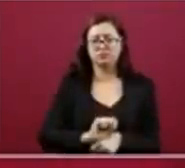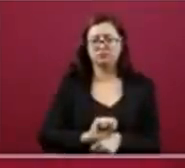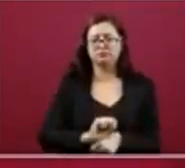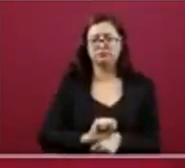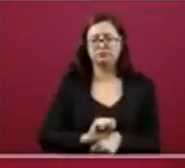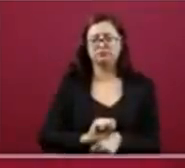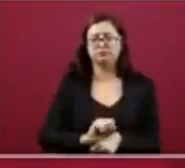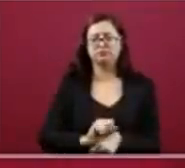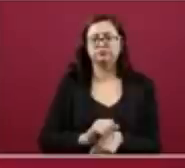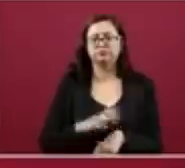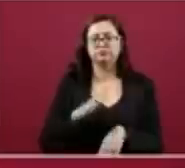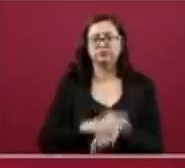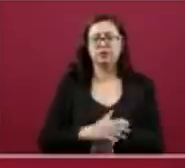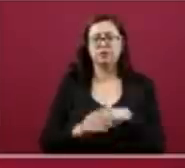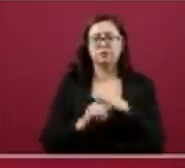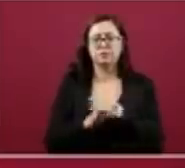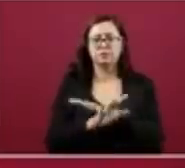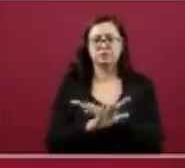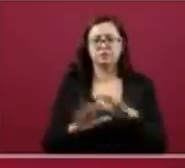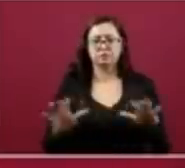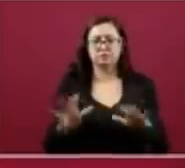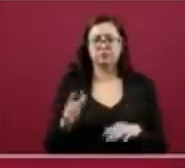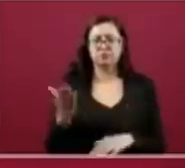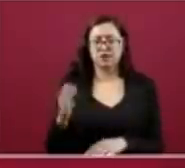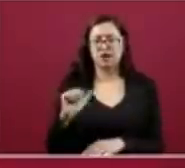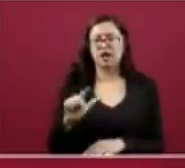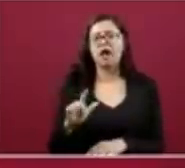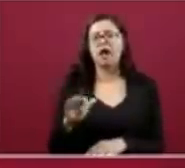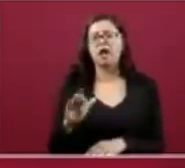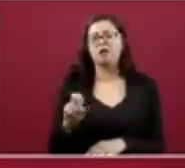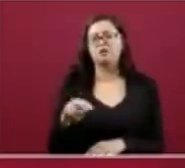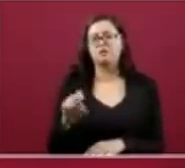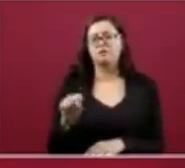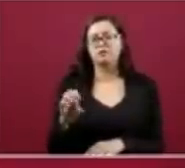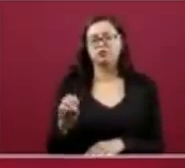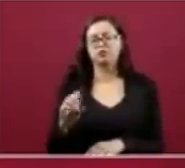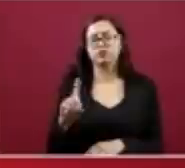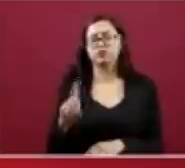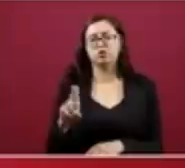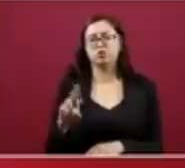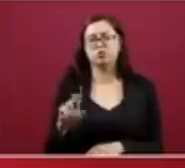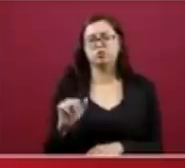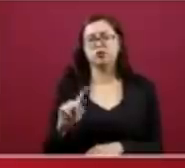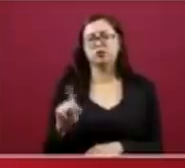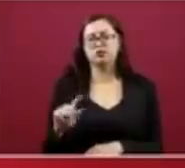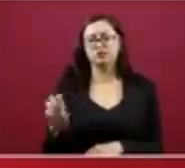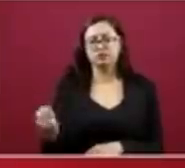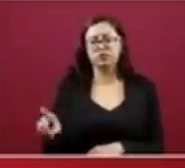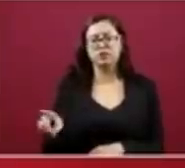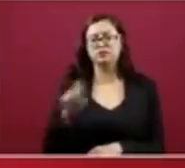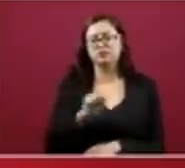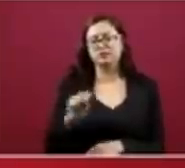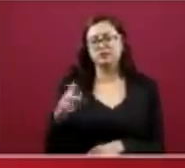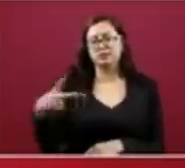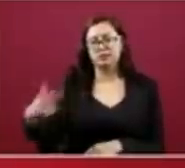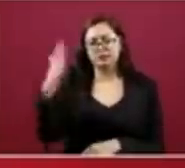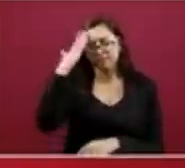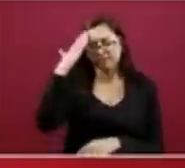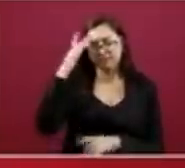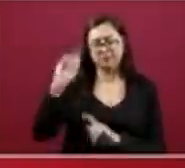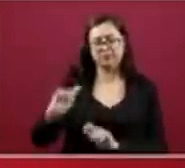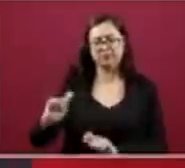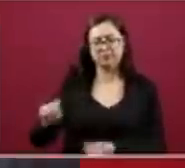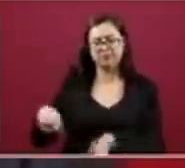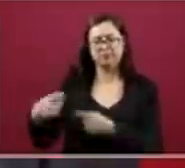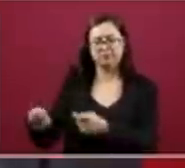informa Alfonso Durazo, secretario de Seguridad Pública, y